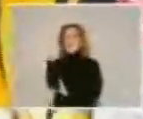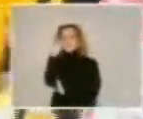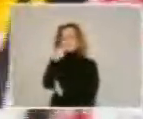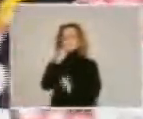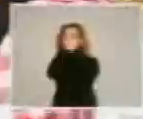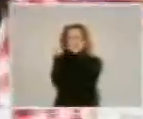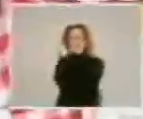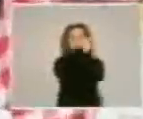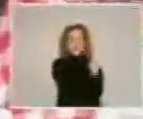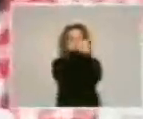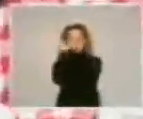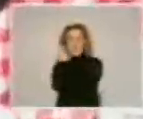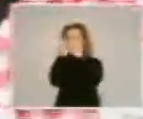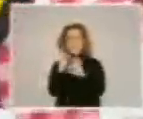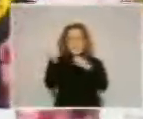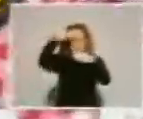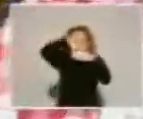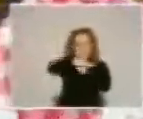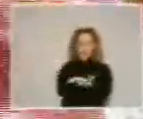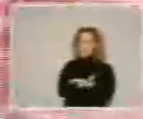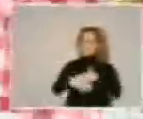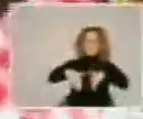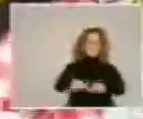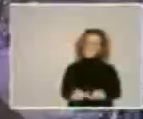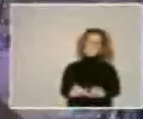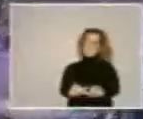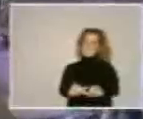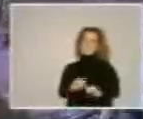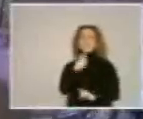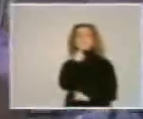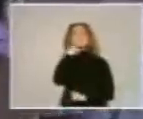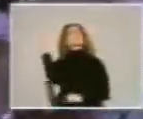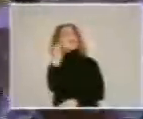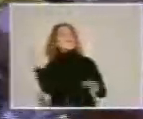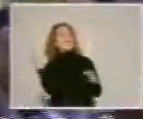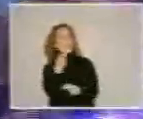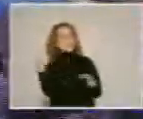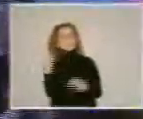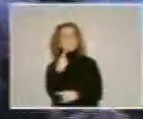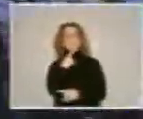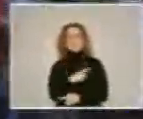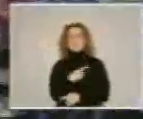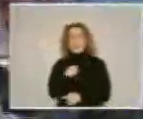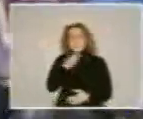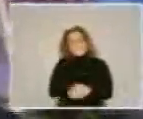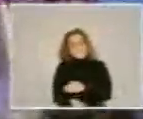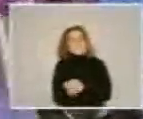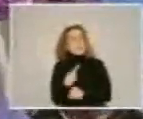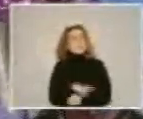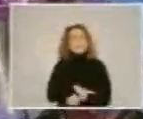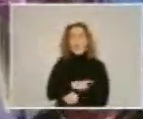murguero nada deja en el tintero. Y te diré que mis hijos esperan a